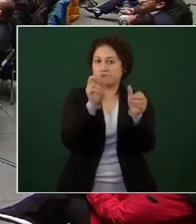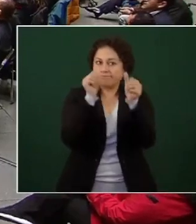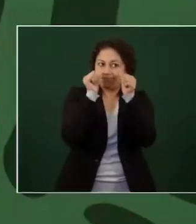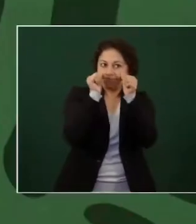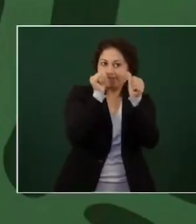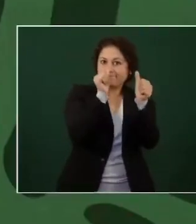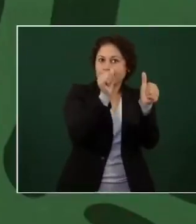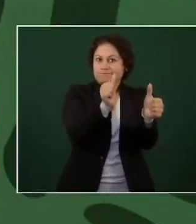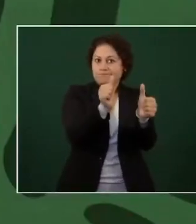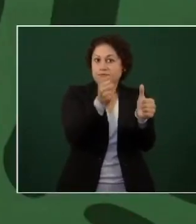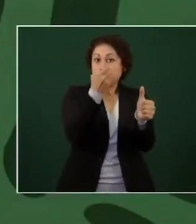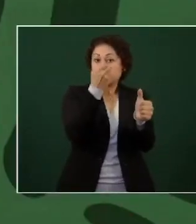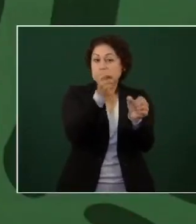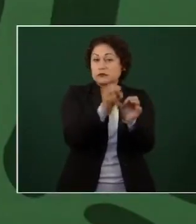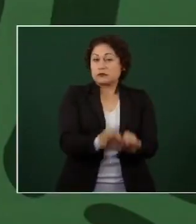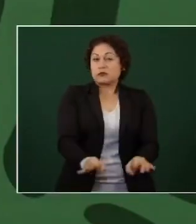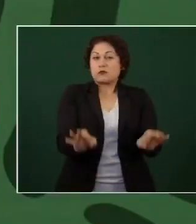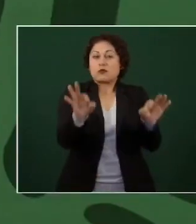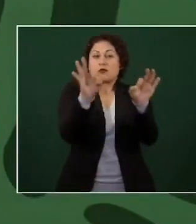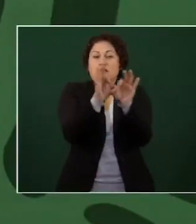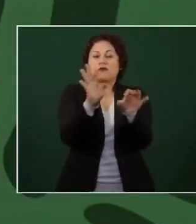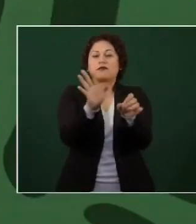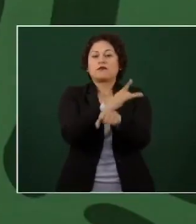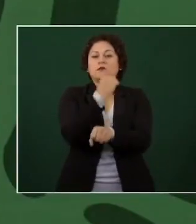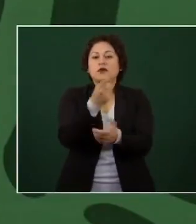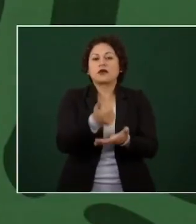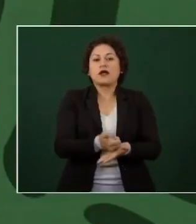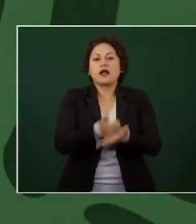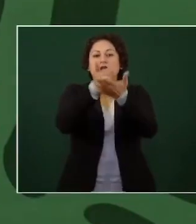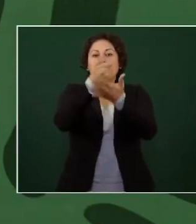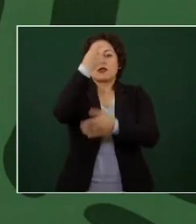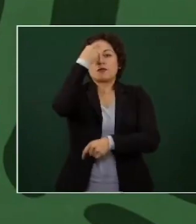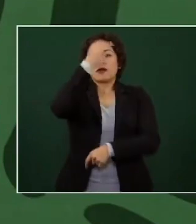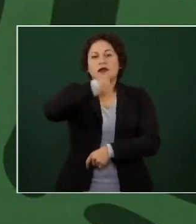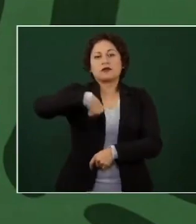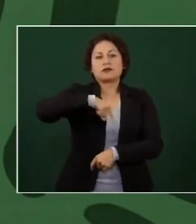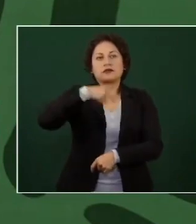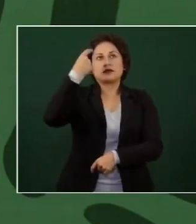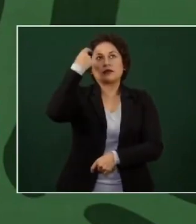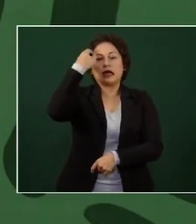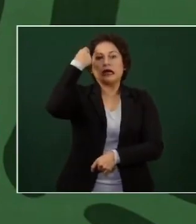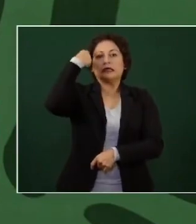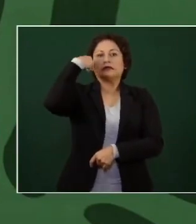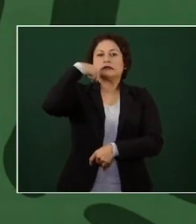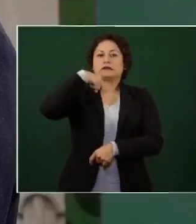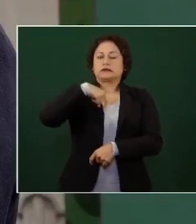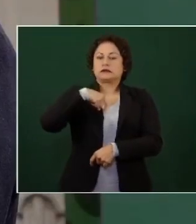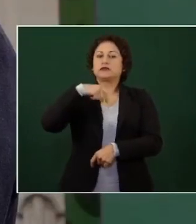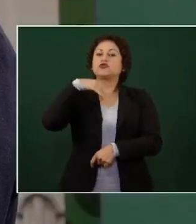a frenar la corrupción y sobre todo la impunidad.